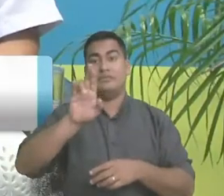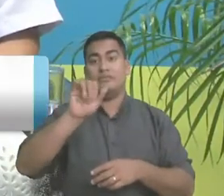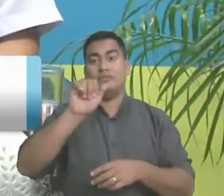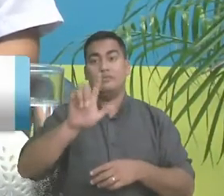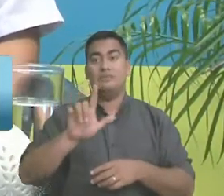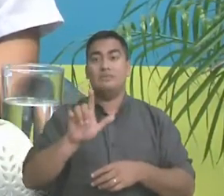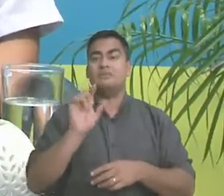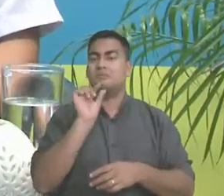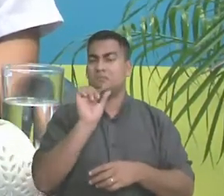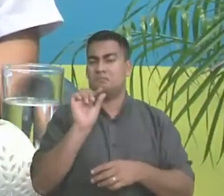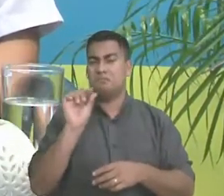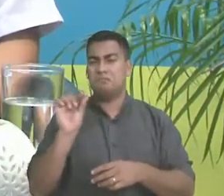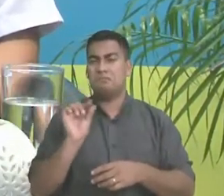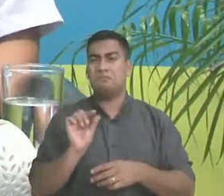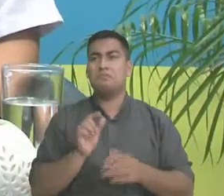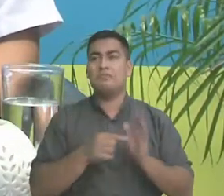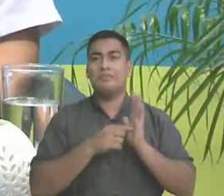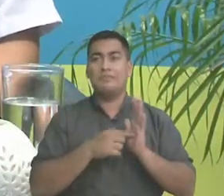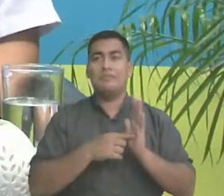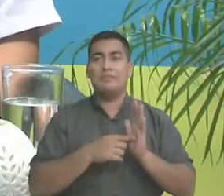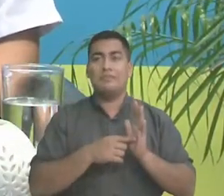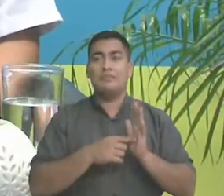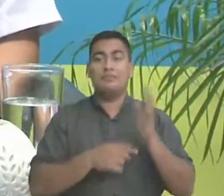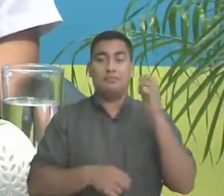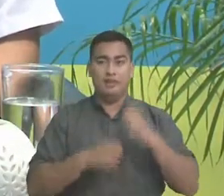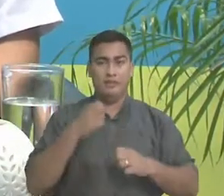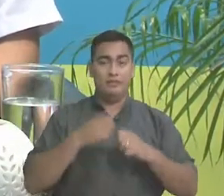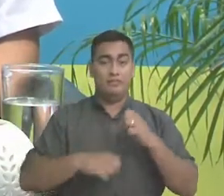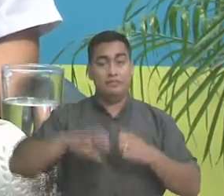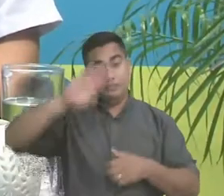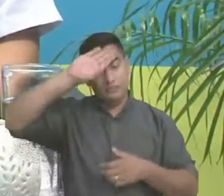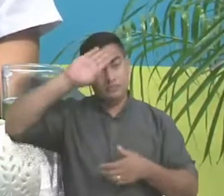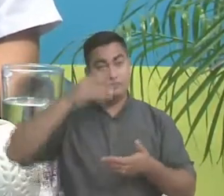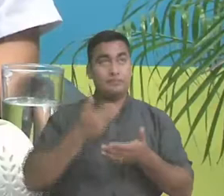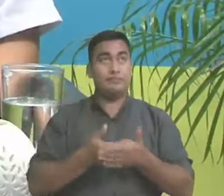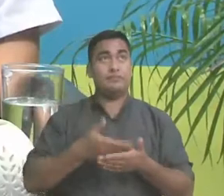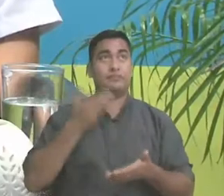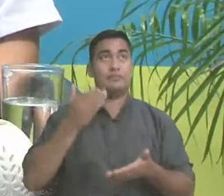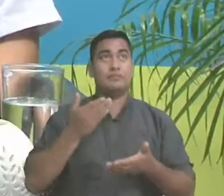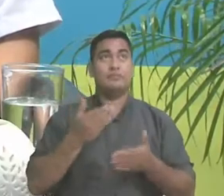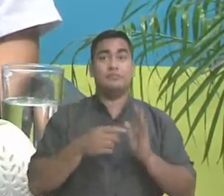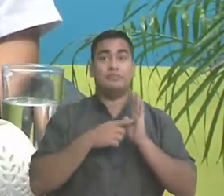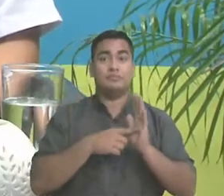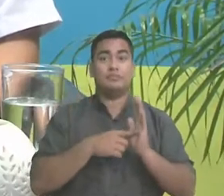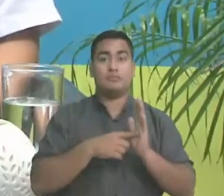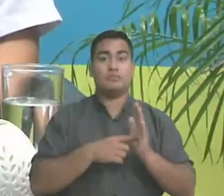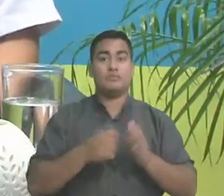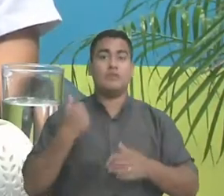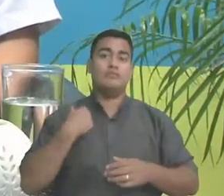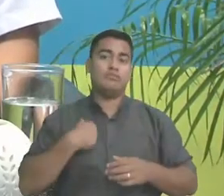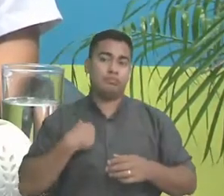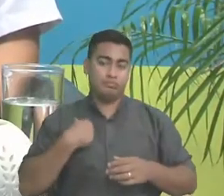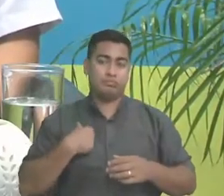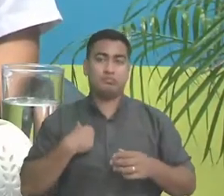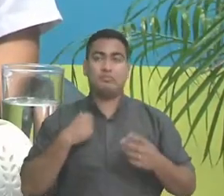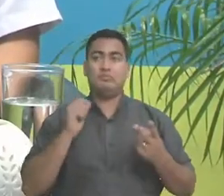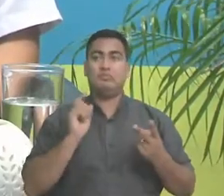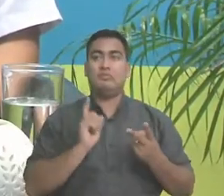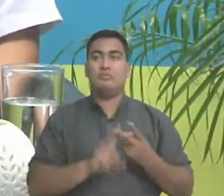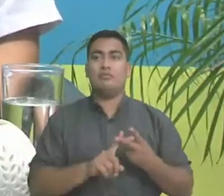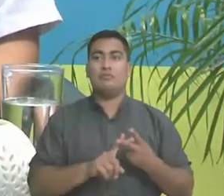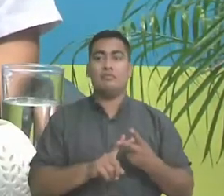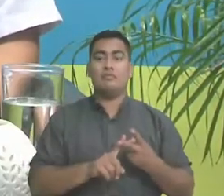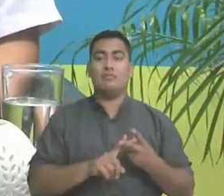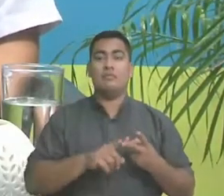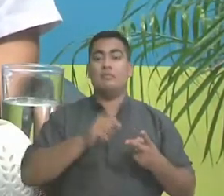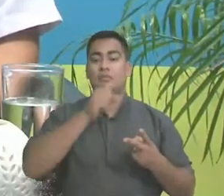Pocas veces se dan procesos virales por fiebre. Entonces, los procesos virales se generalizan diarrea,